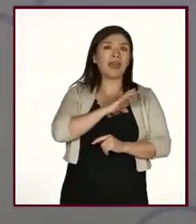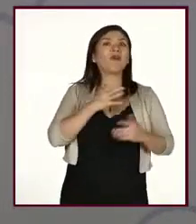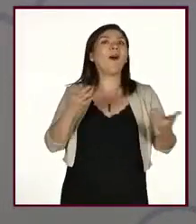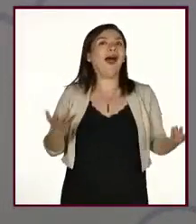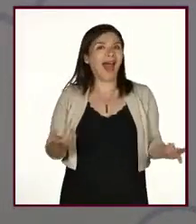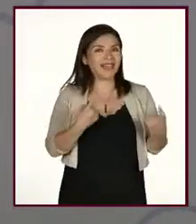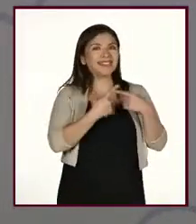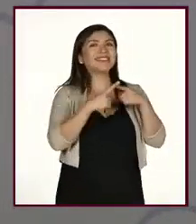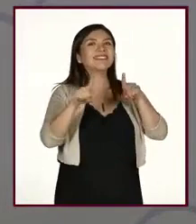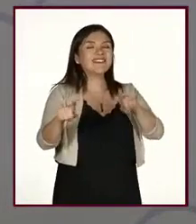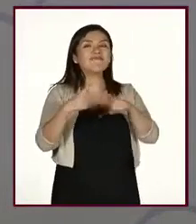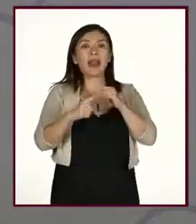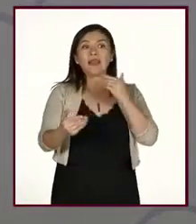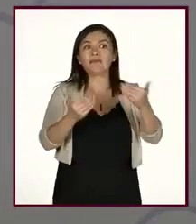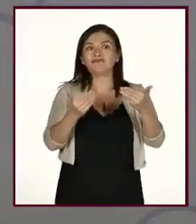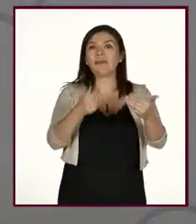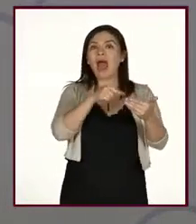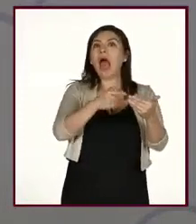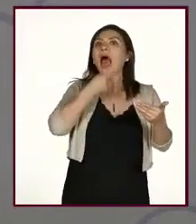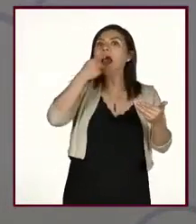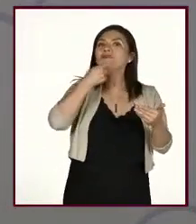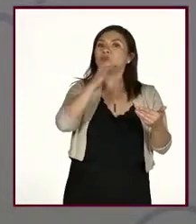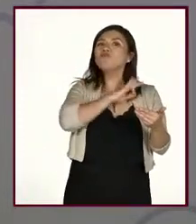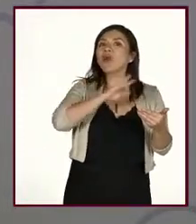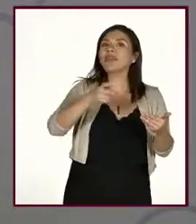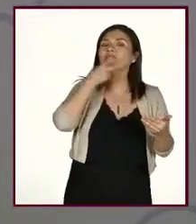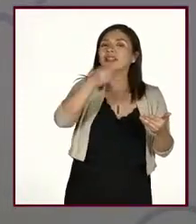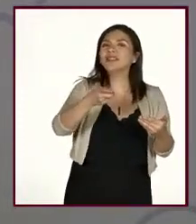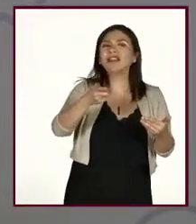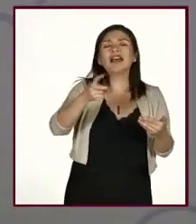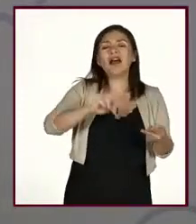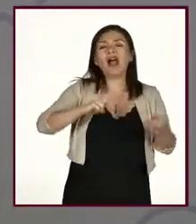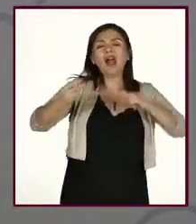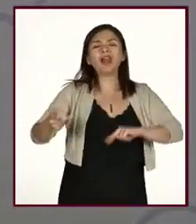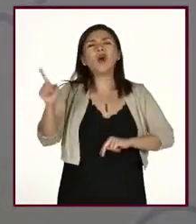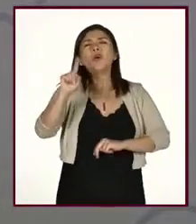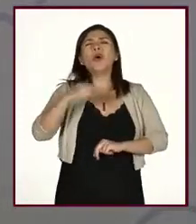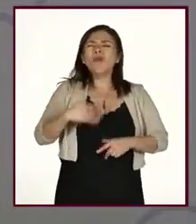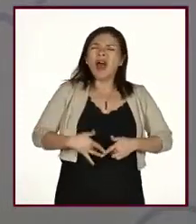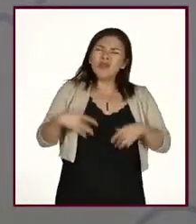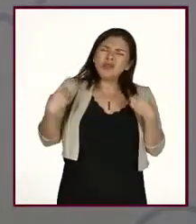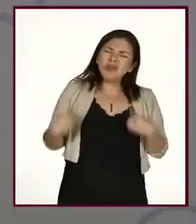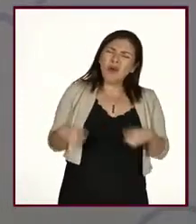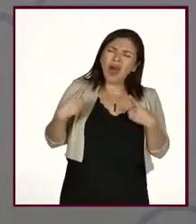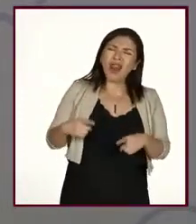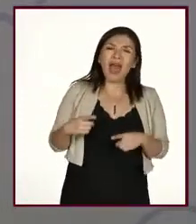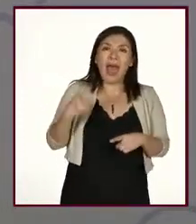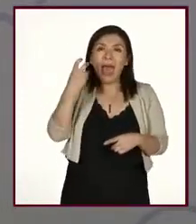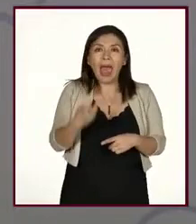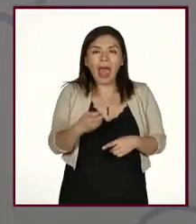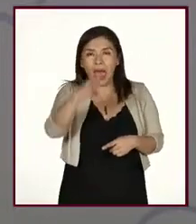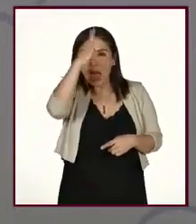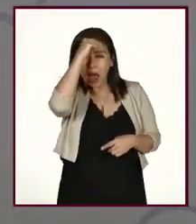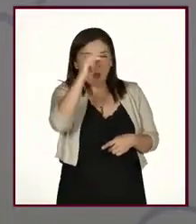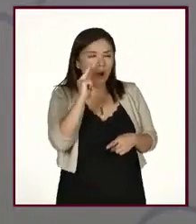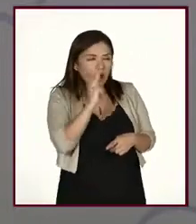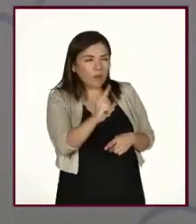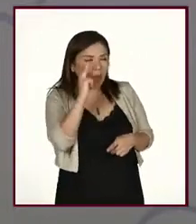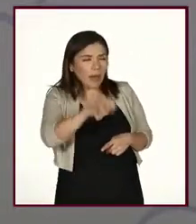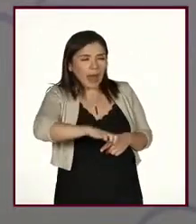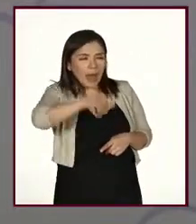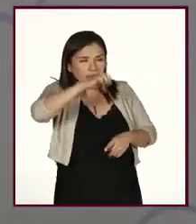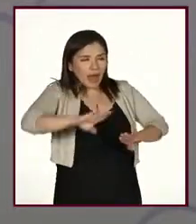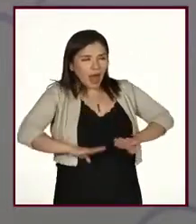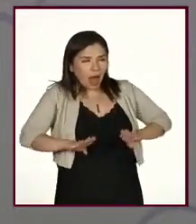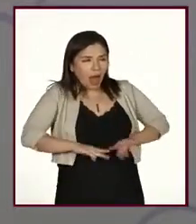Es distinto. Entonces ahí empezamos a ver también que de acuerdo al desarrollo, de acuerdo a la evolución cognitiva, el desarrollo cognitivo,